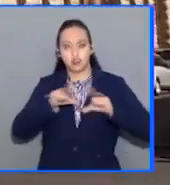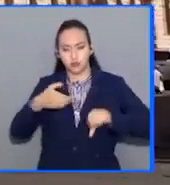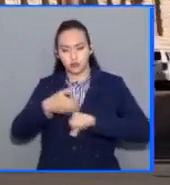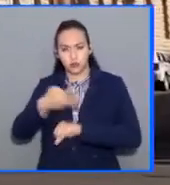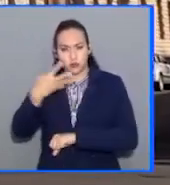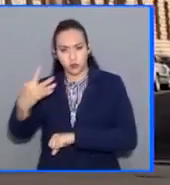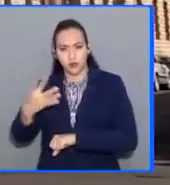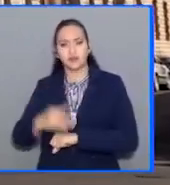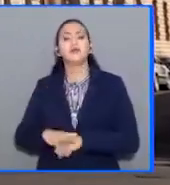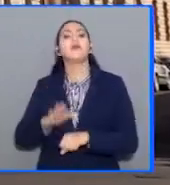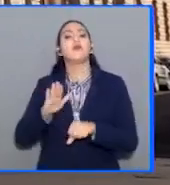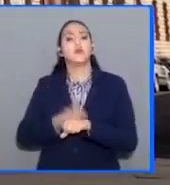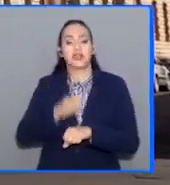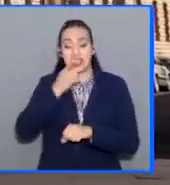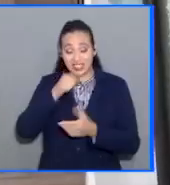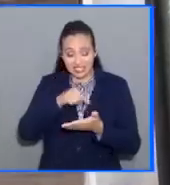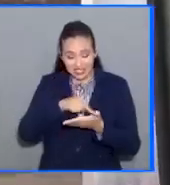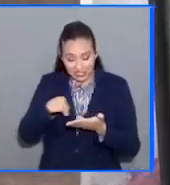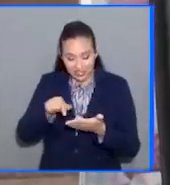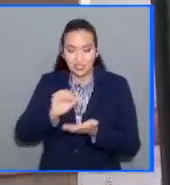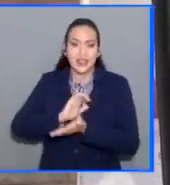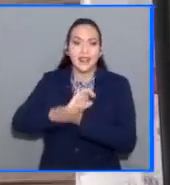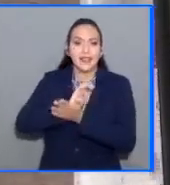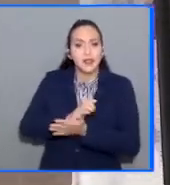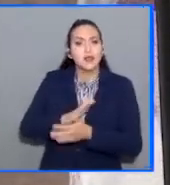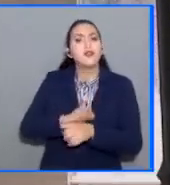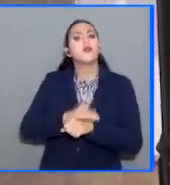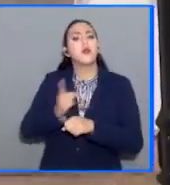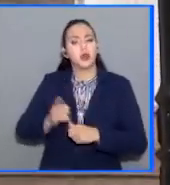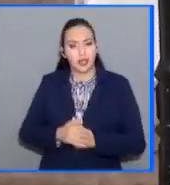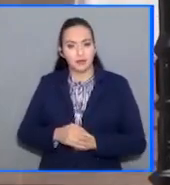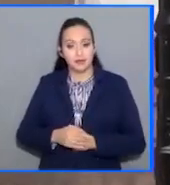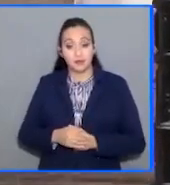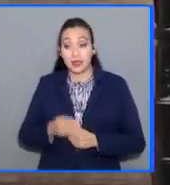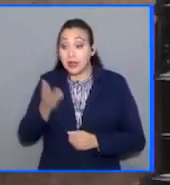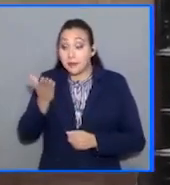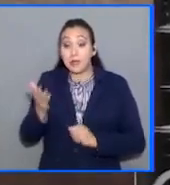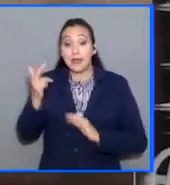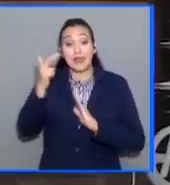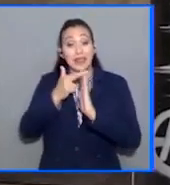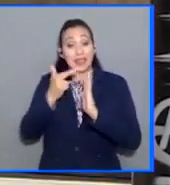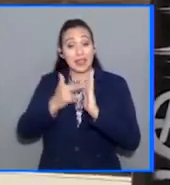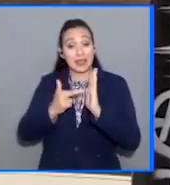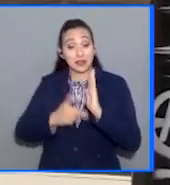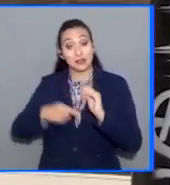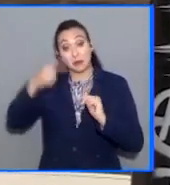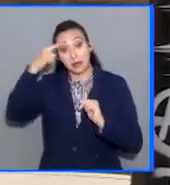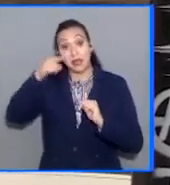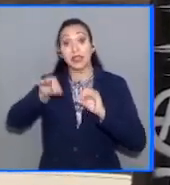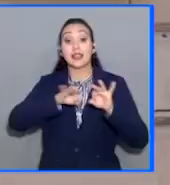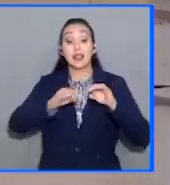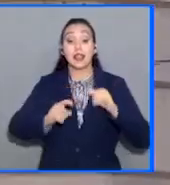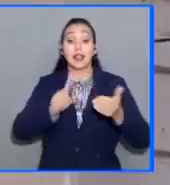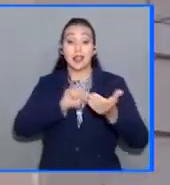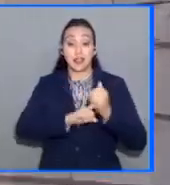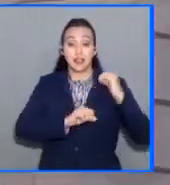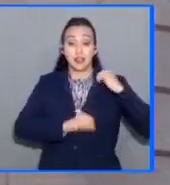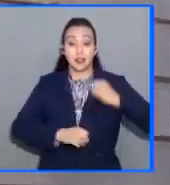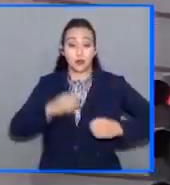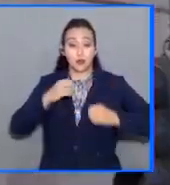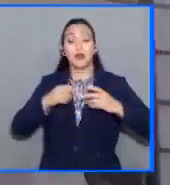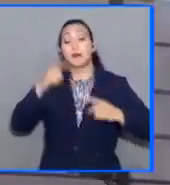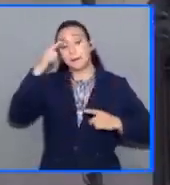resultar discriminatorio al establecer como requisitos para ser titular del Archivo General no haber sido sentenciado por